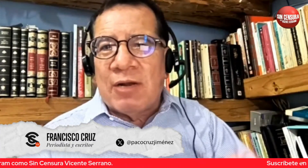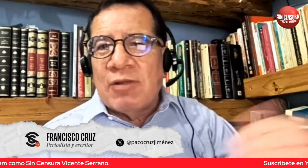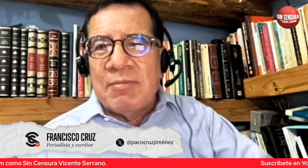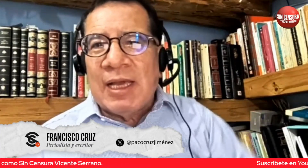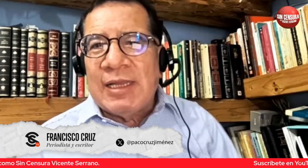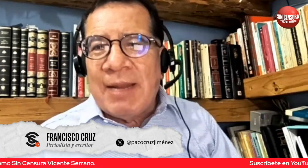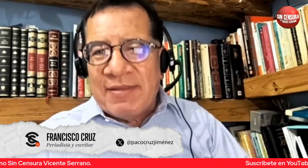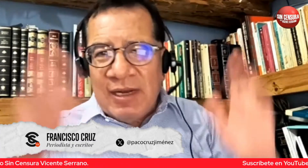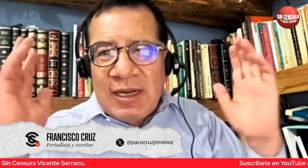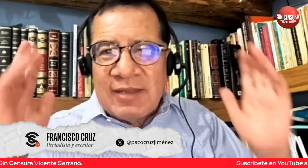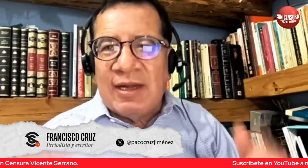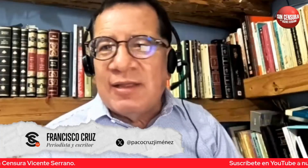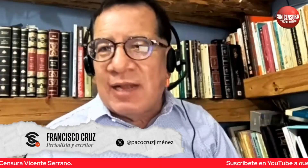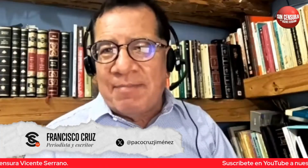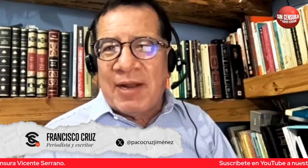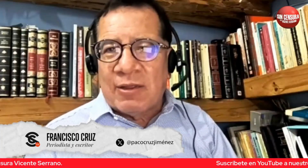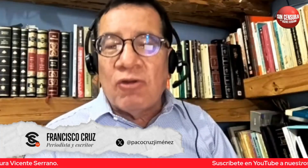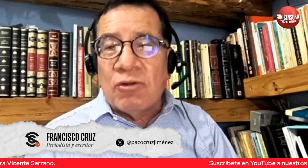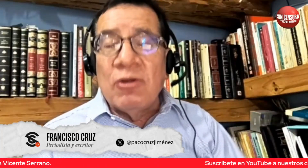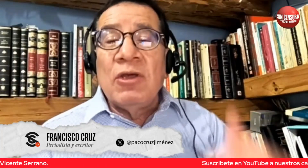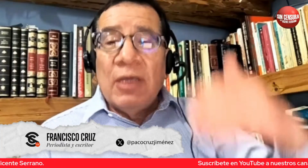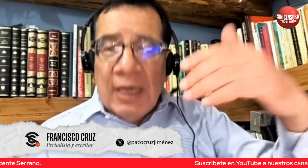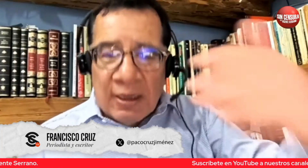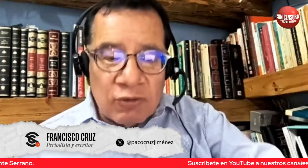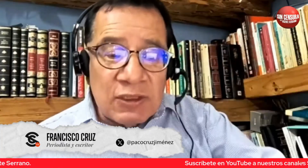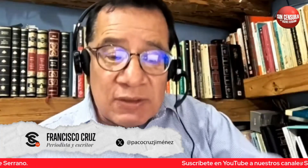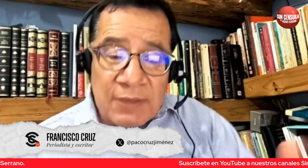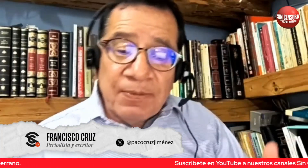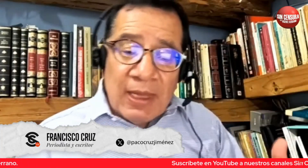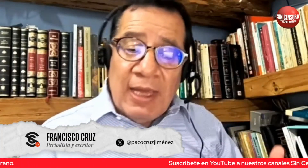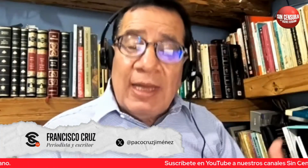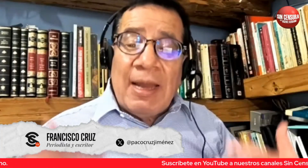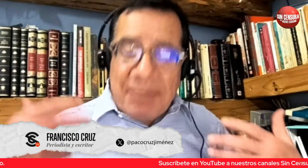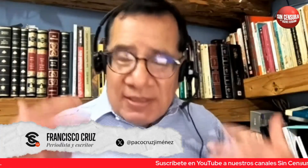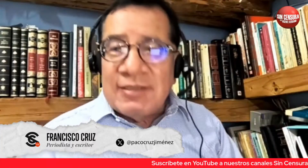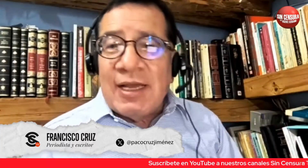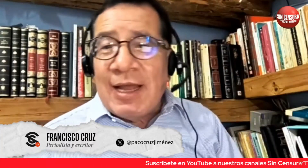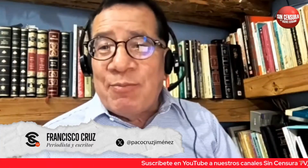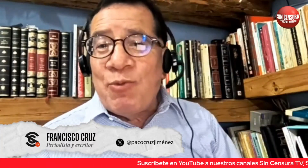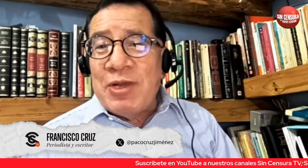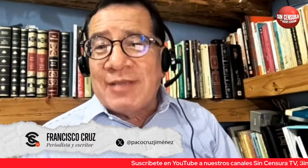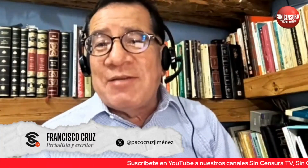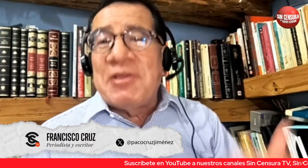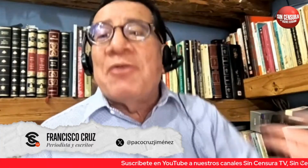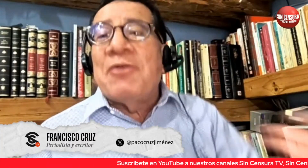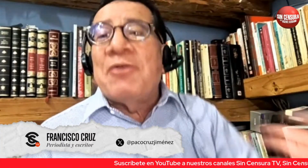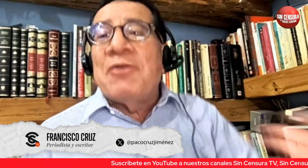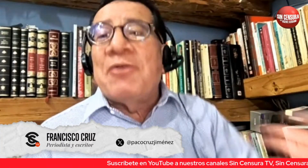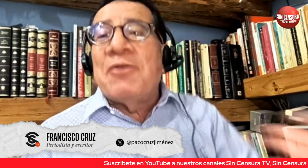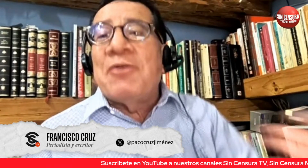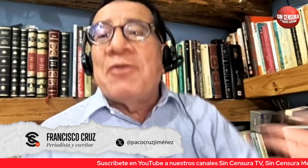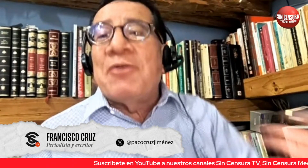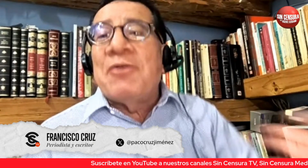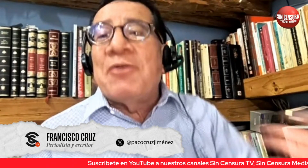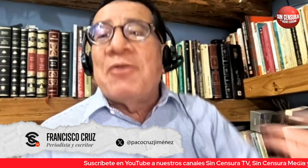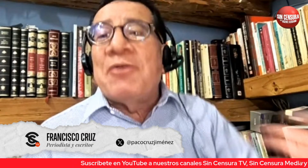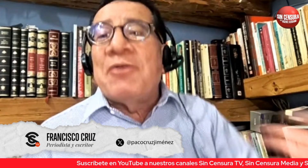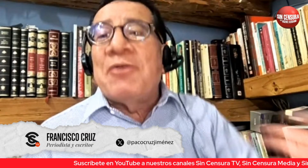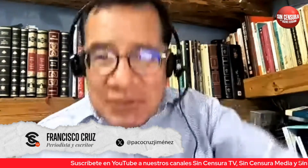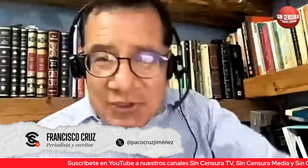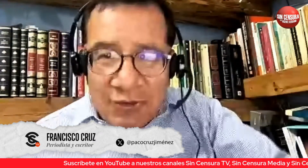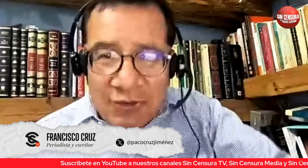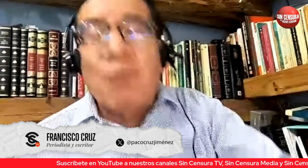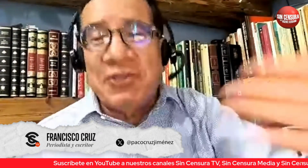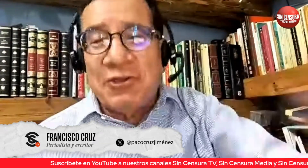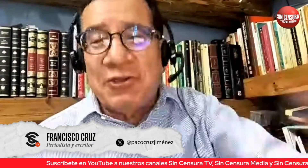incluso en el gobierno de Miguel de la Madrid, les dan entrada para todo. Entonces, la presidencia de la República se vendió, pues sí, se la vendieron a